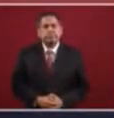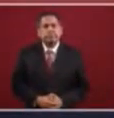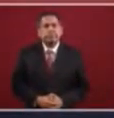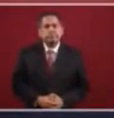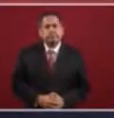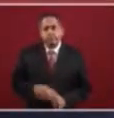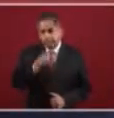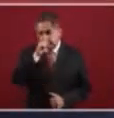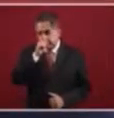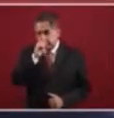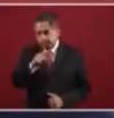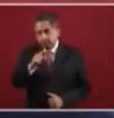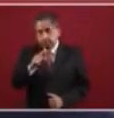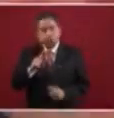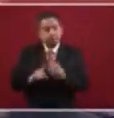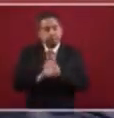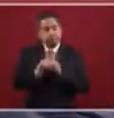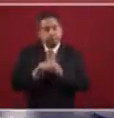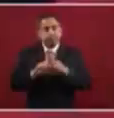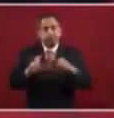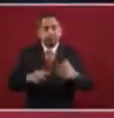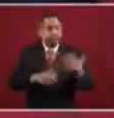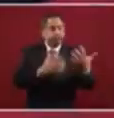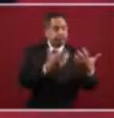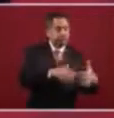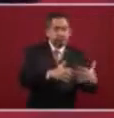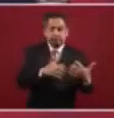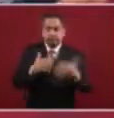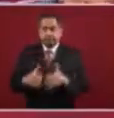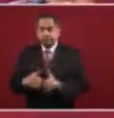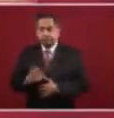Y son problemas entre empresas.